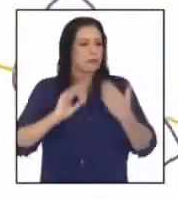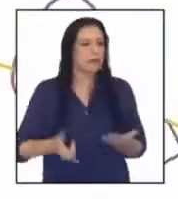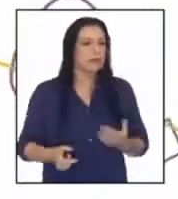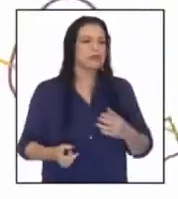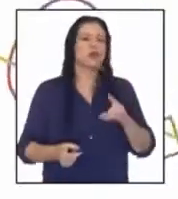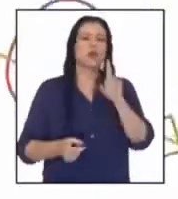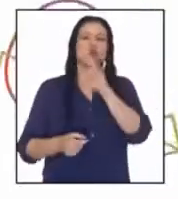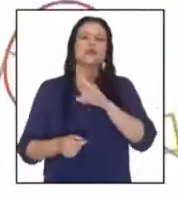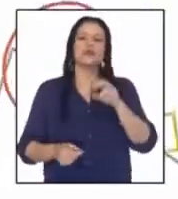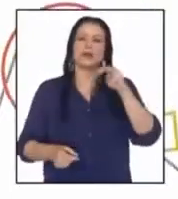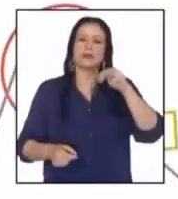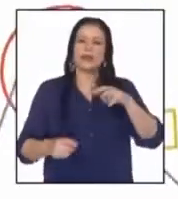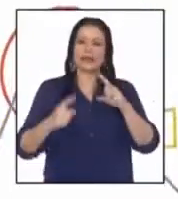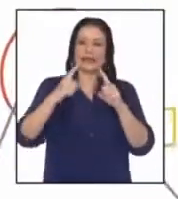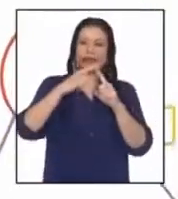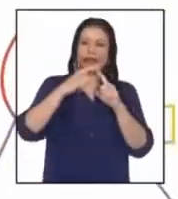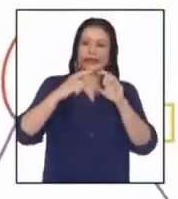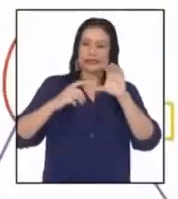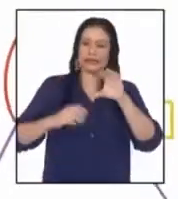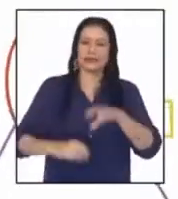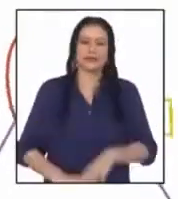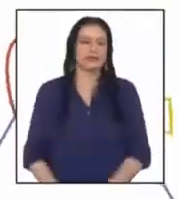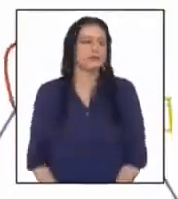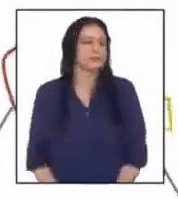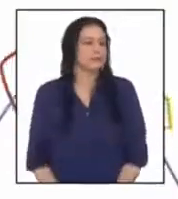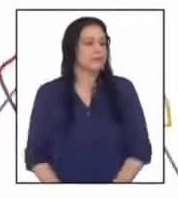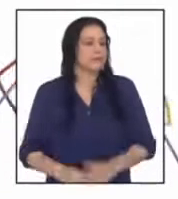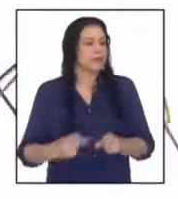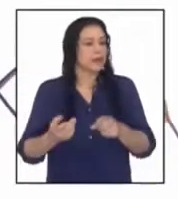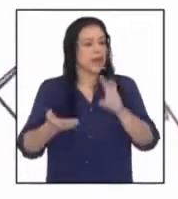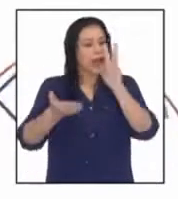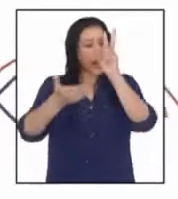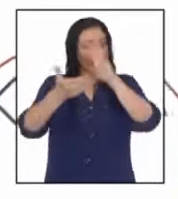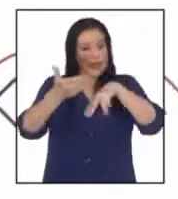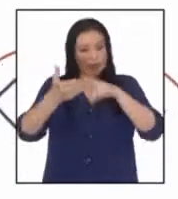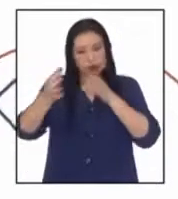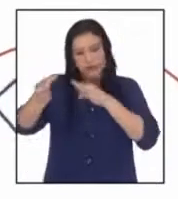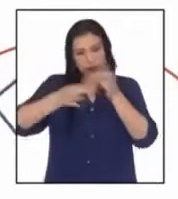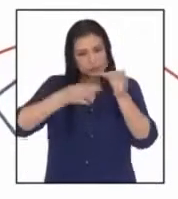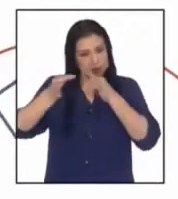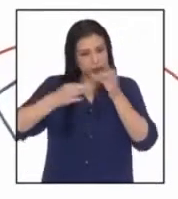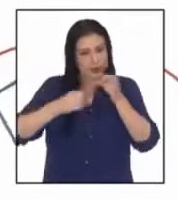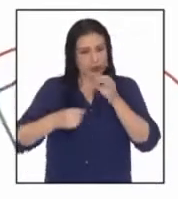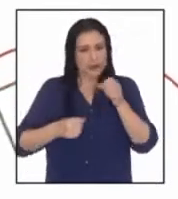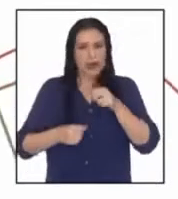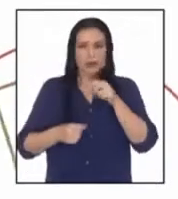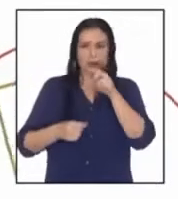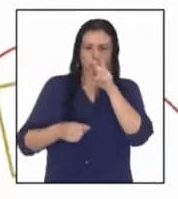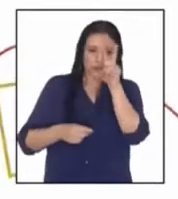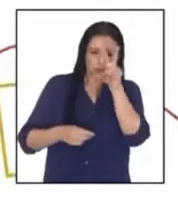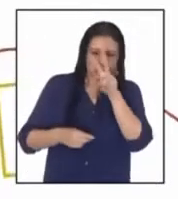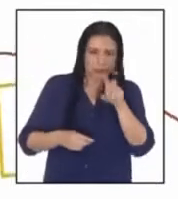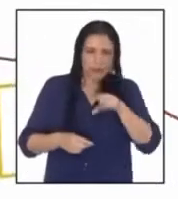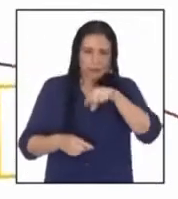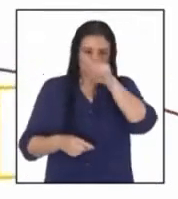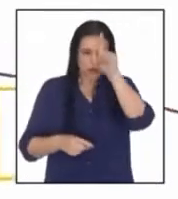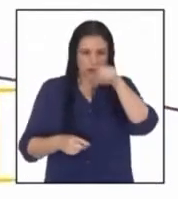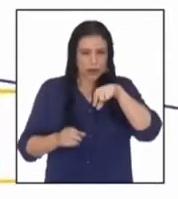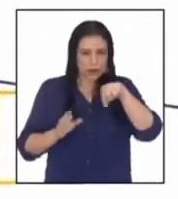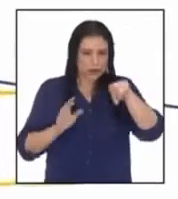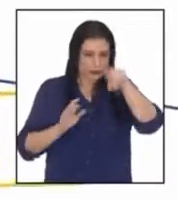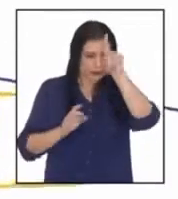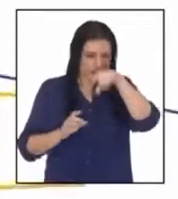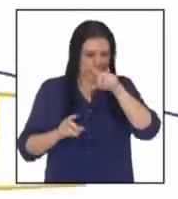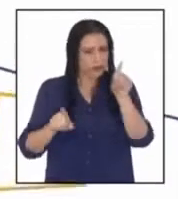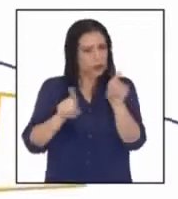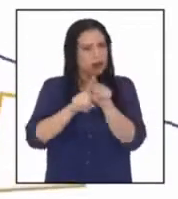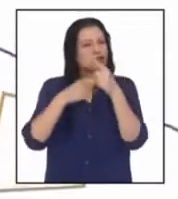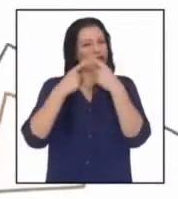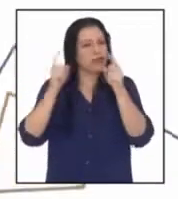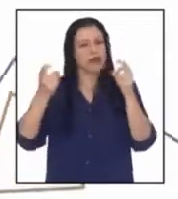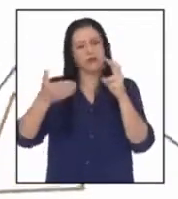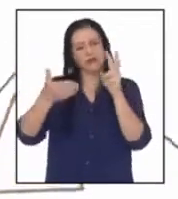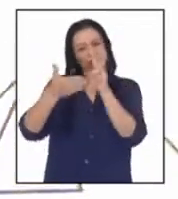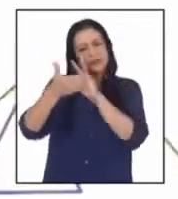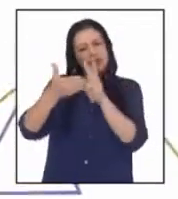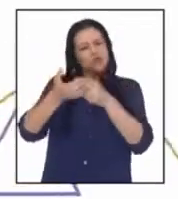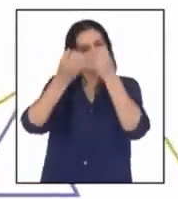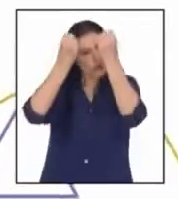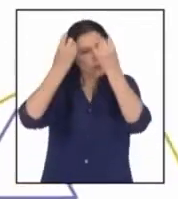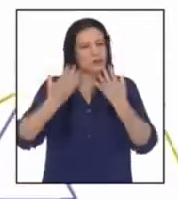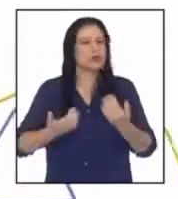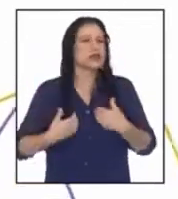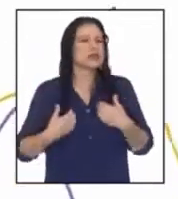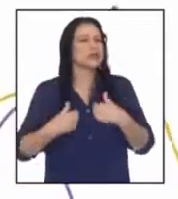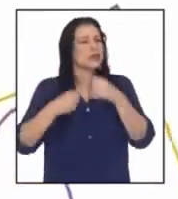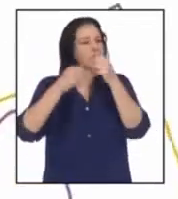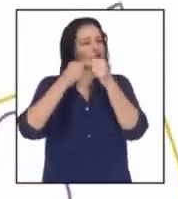población mediante las medidas de tendencia central. Leímos, interpretamos e inferimos tablas y gráficos, así como diversos textos que